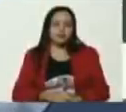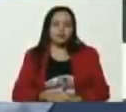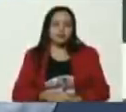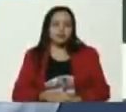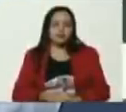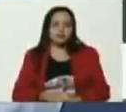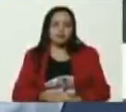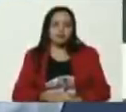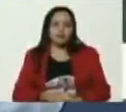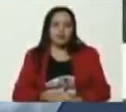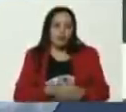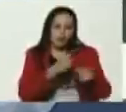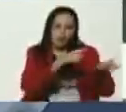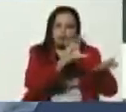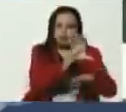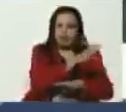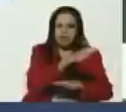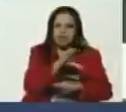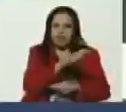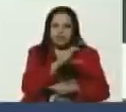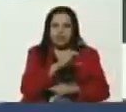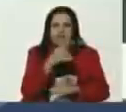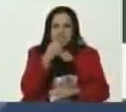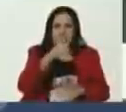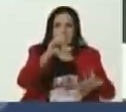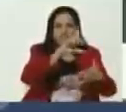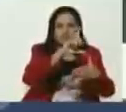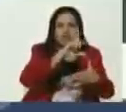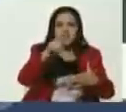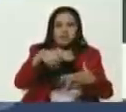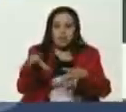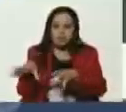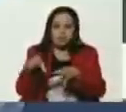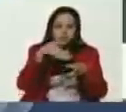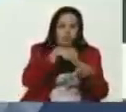O al otro que cantaba por allá, Latinoamérica, también se lo tragó.